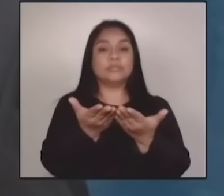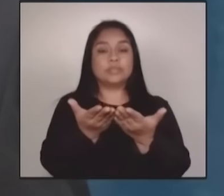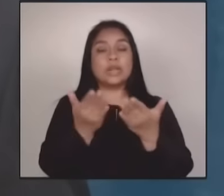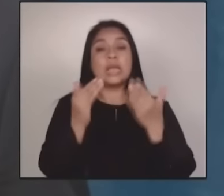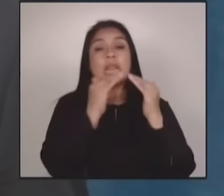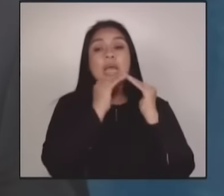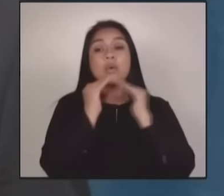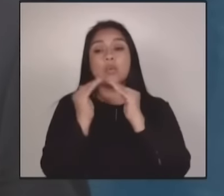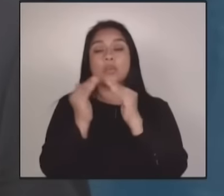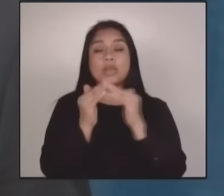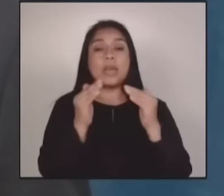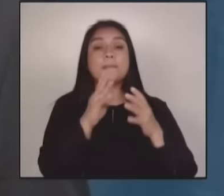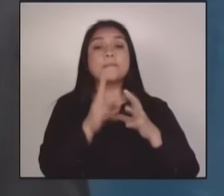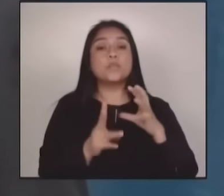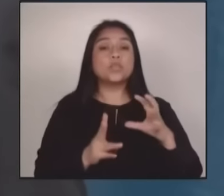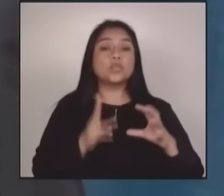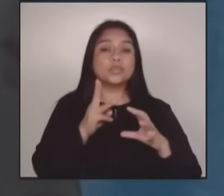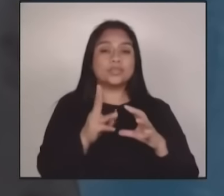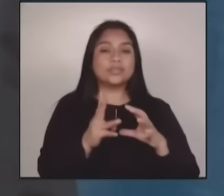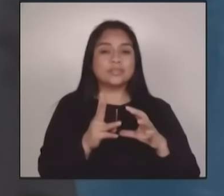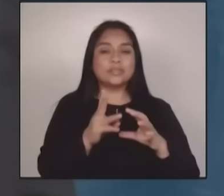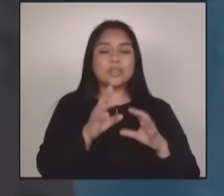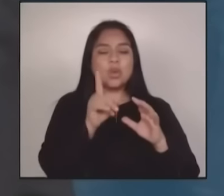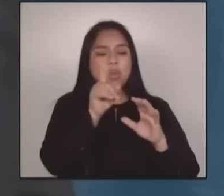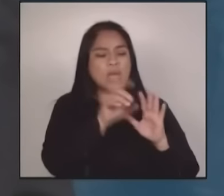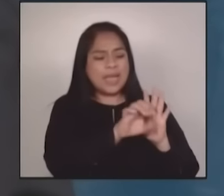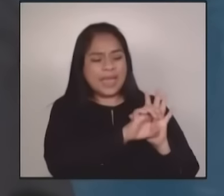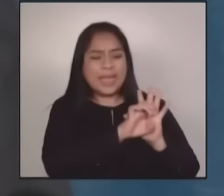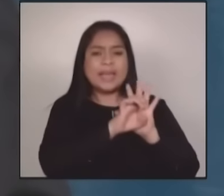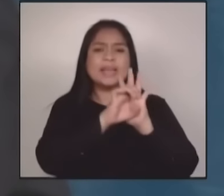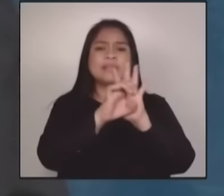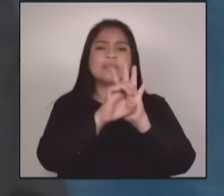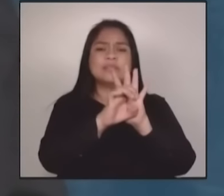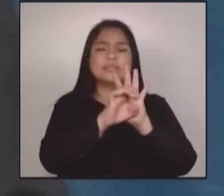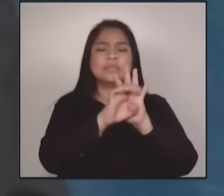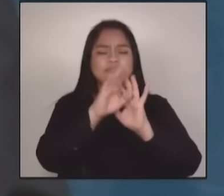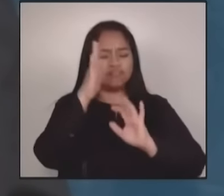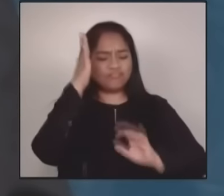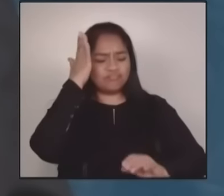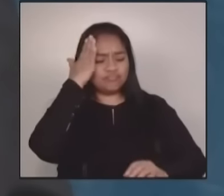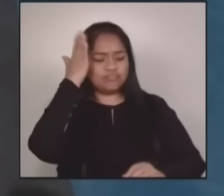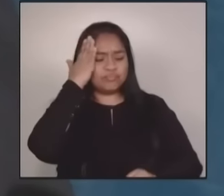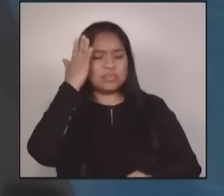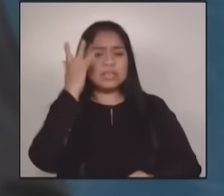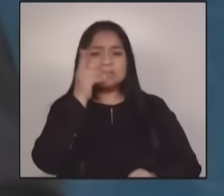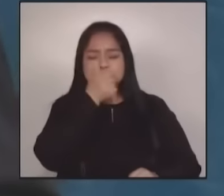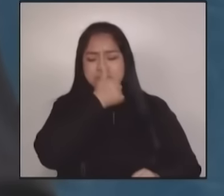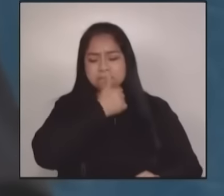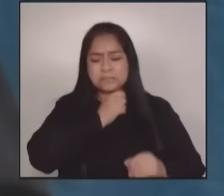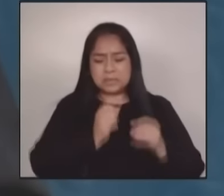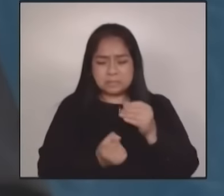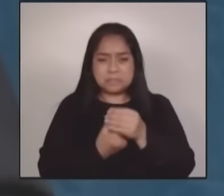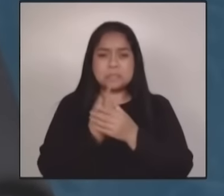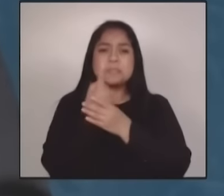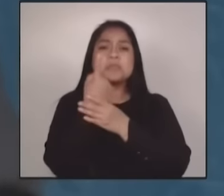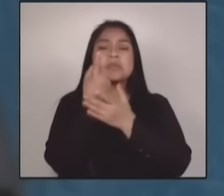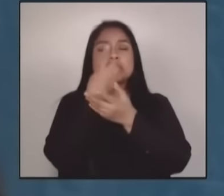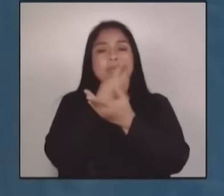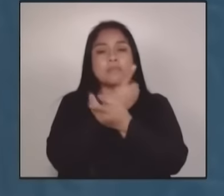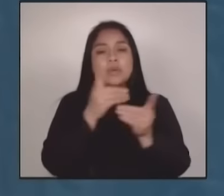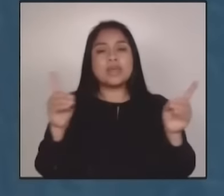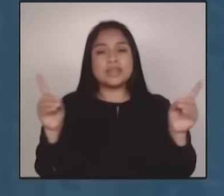comunidad mundial un ejemplo inesperado de convicción y resiliencia democrática.